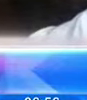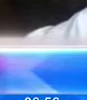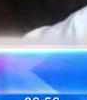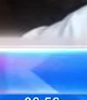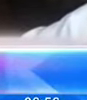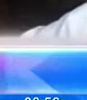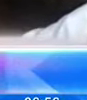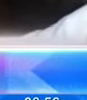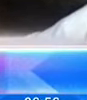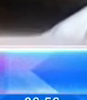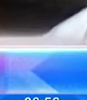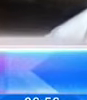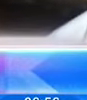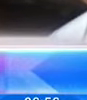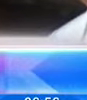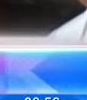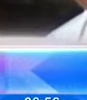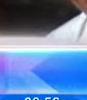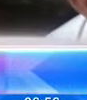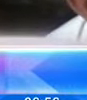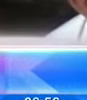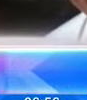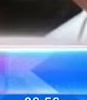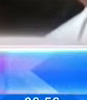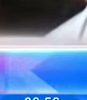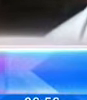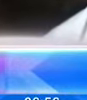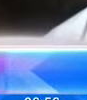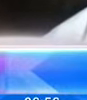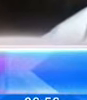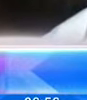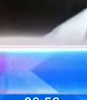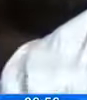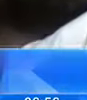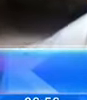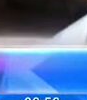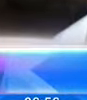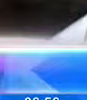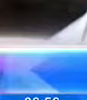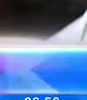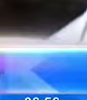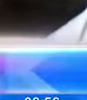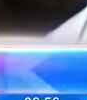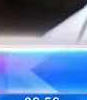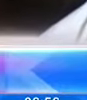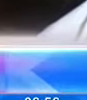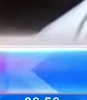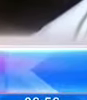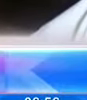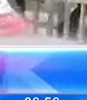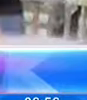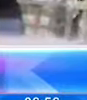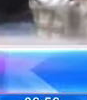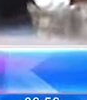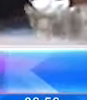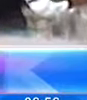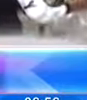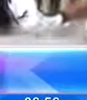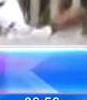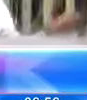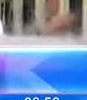en la morgue. ¿Por qué no me llamaron acá en el carretero? Señora, venga, que estaba hasta más cerca para irme.